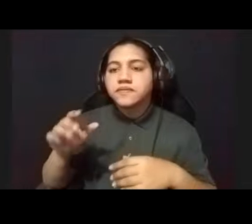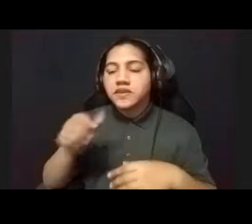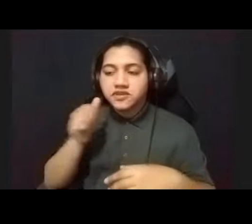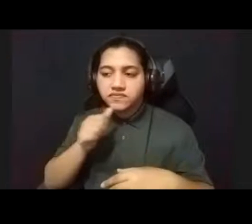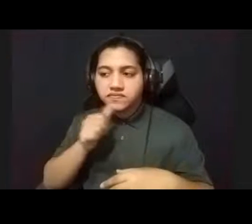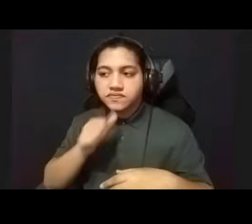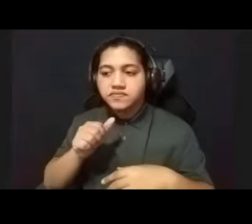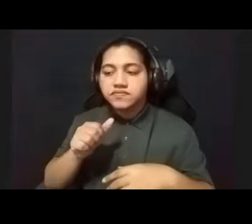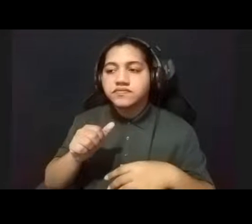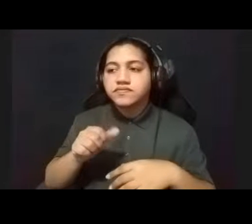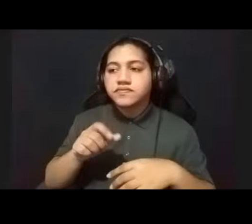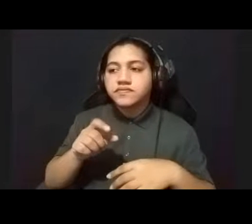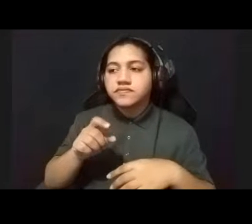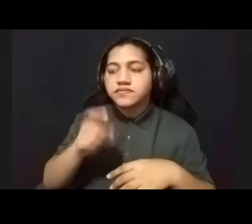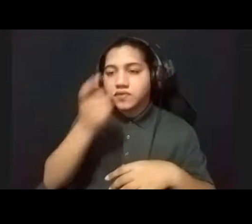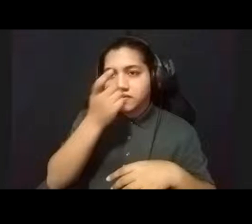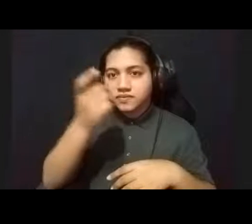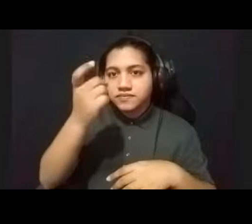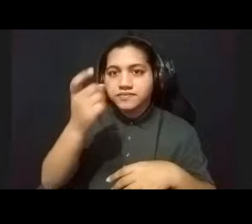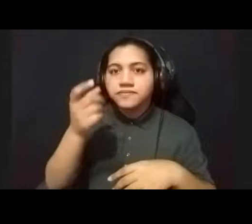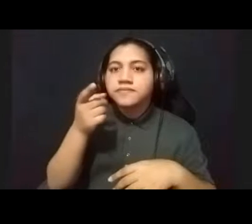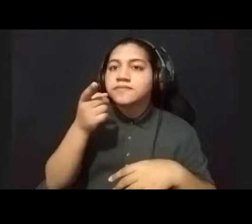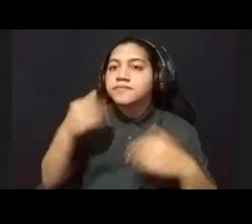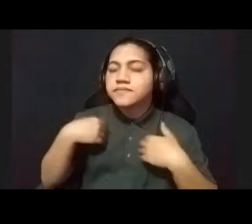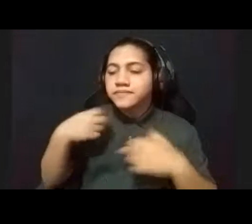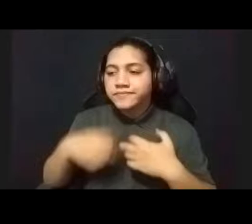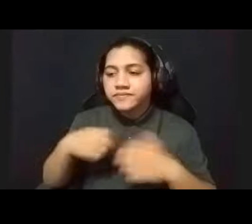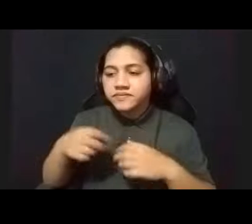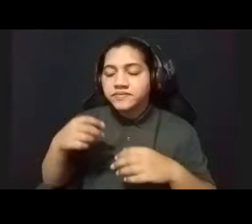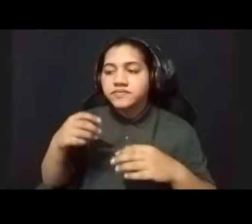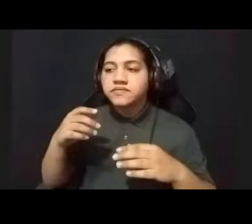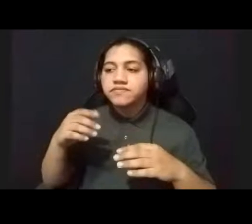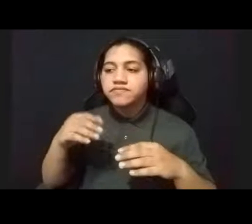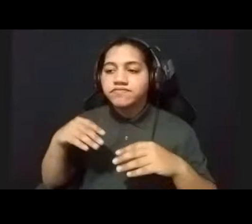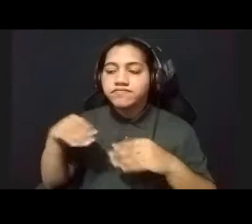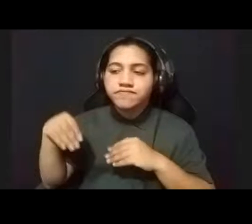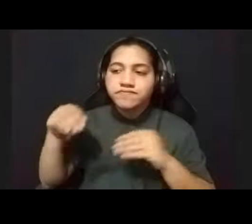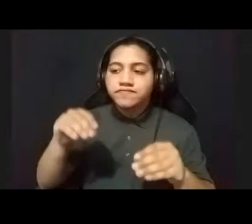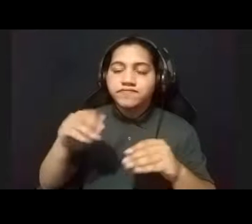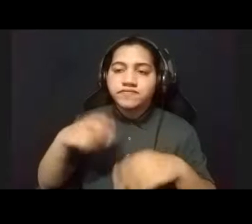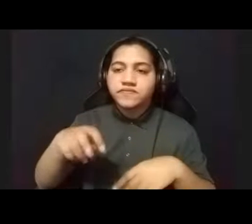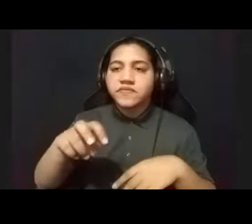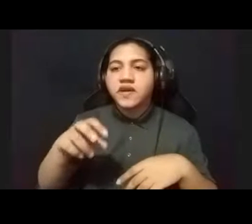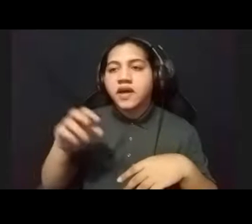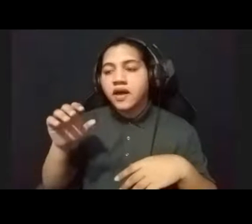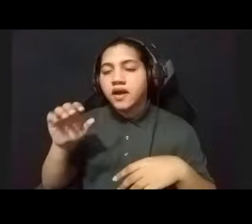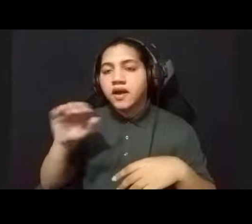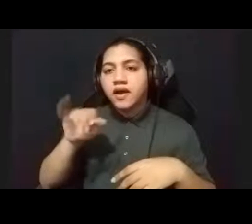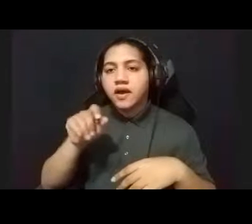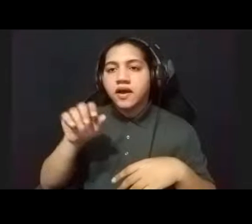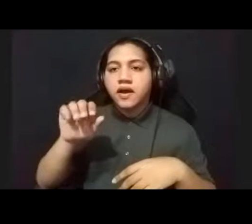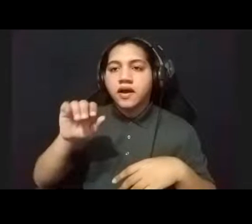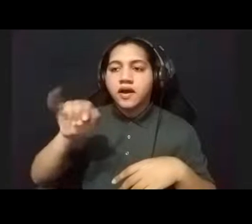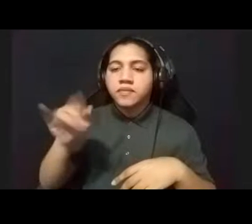tiene problemas para viajar a Hamedán. En respuesta a sus numerosos pretendientes, eventualmente se casa